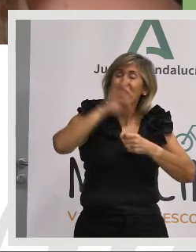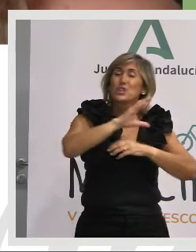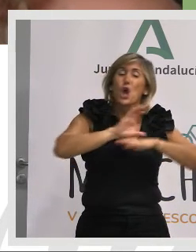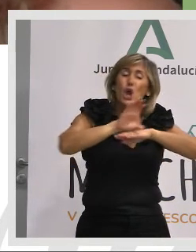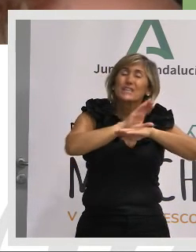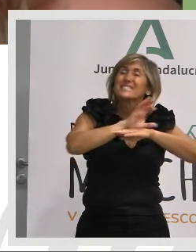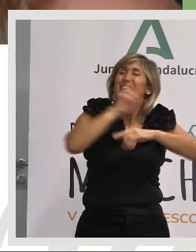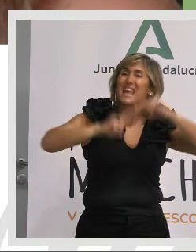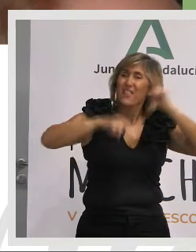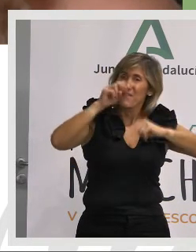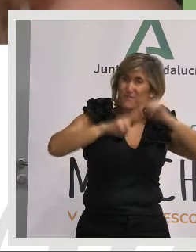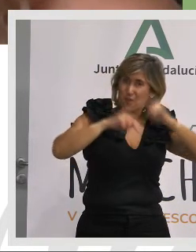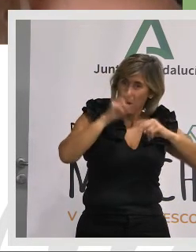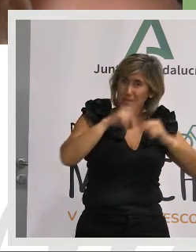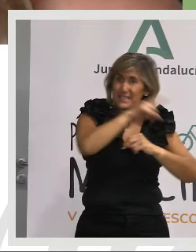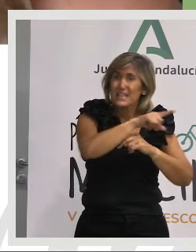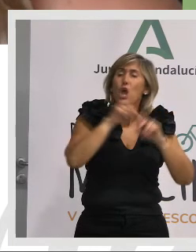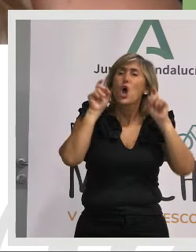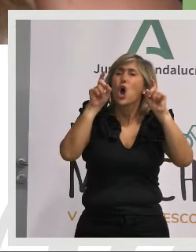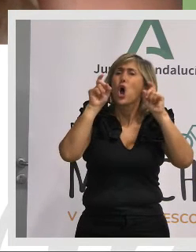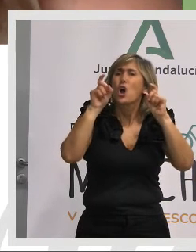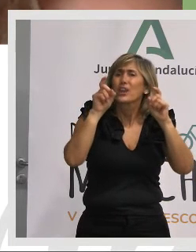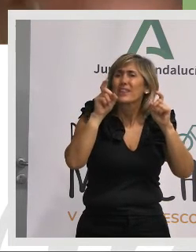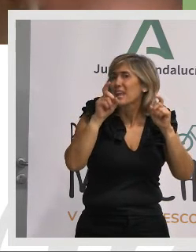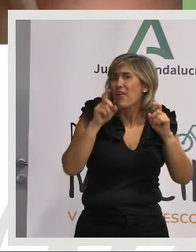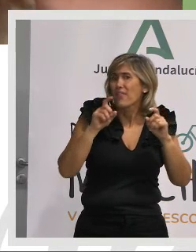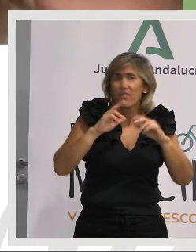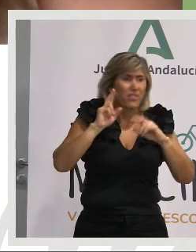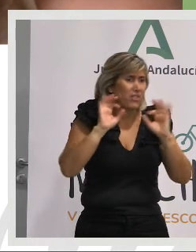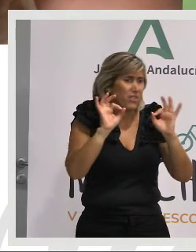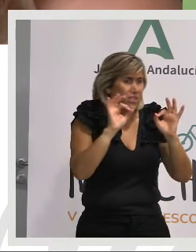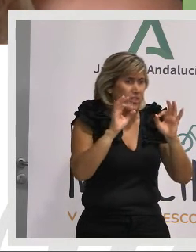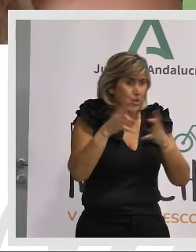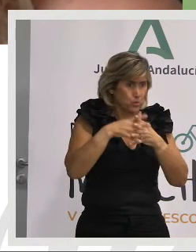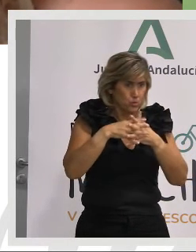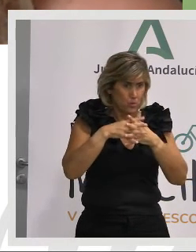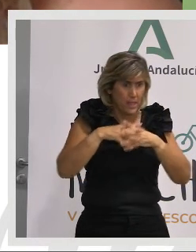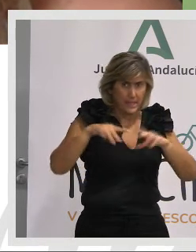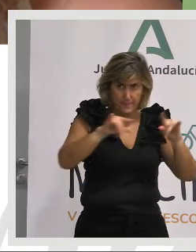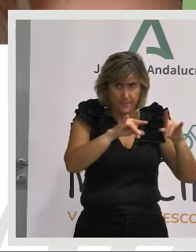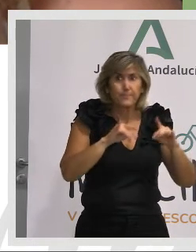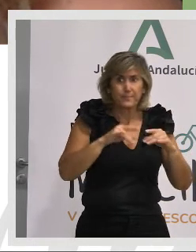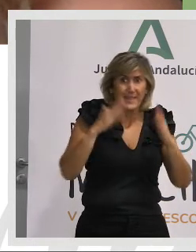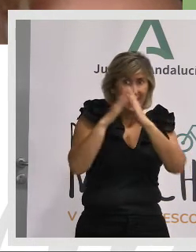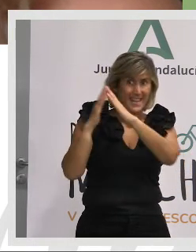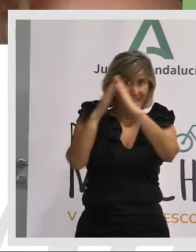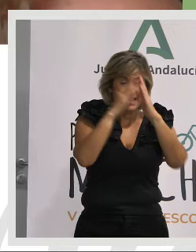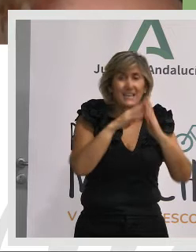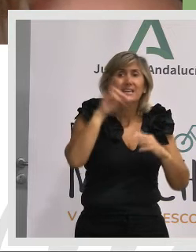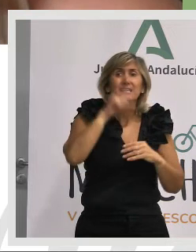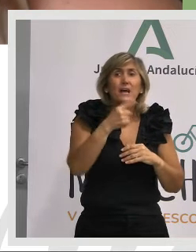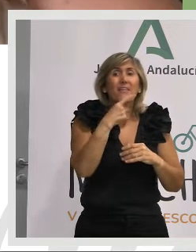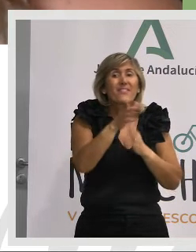de Infraestructura y Ordenación del Territorio, que nos ha brindado la oportunidad de volver a mostrar nuestra